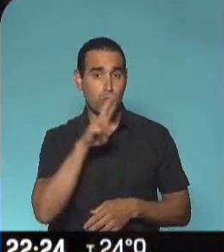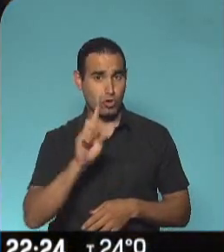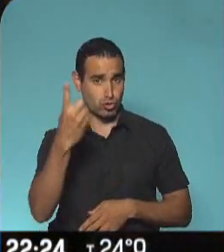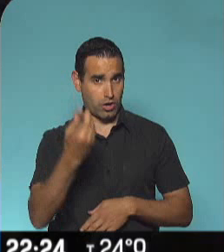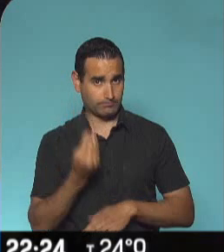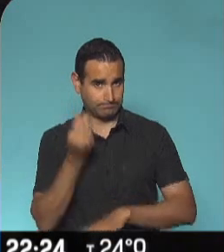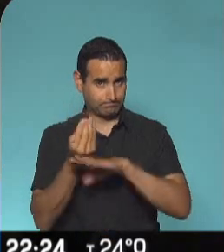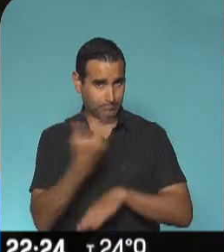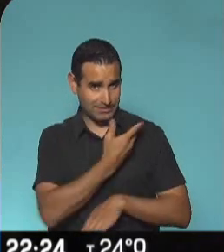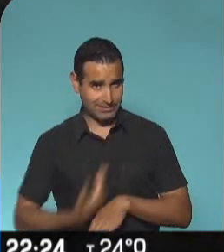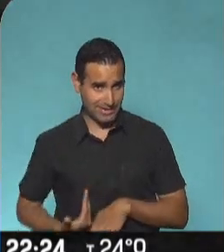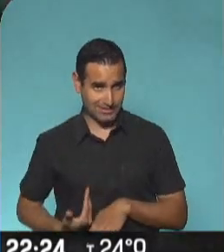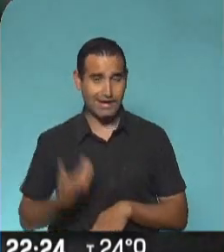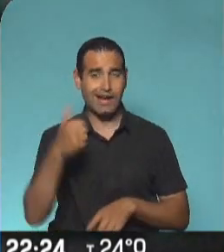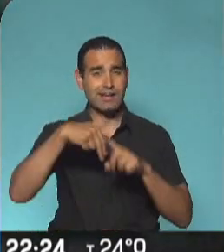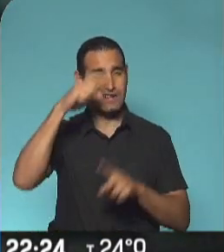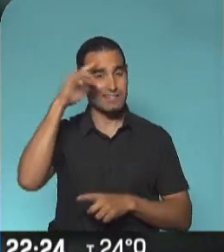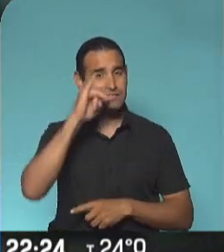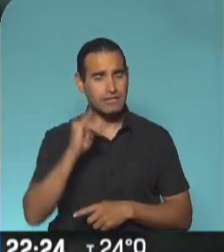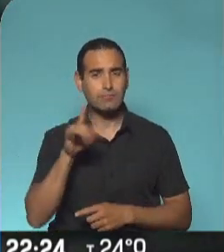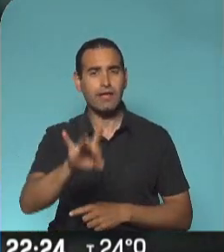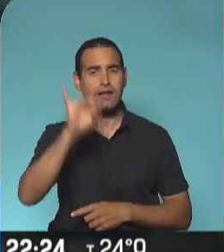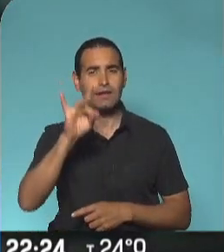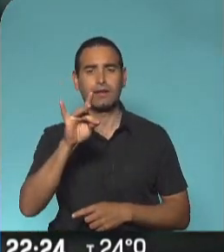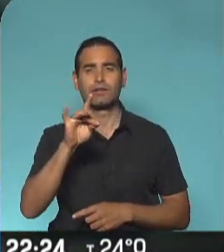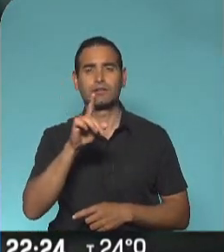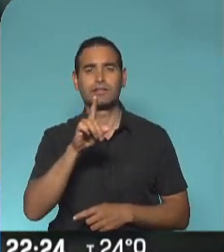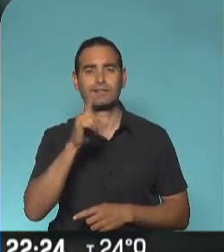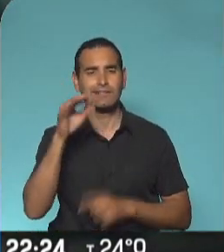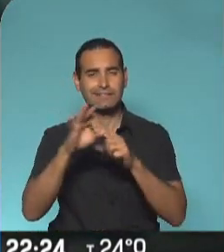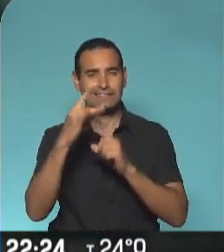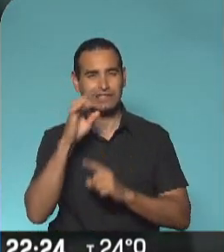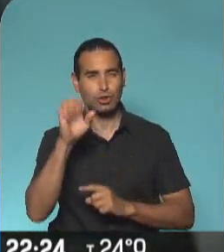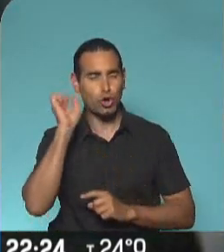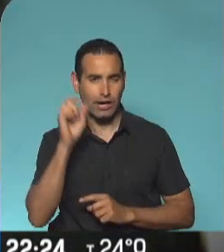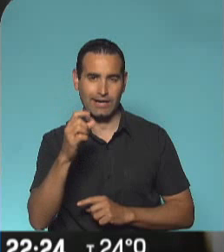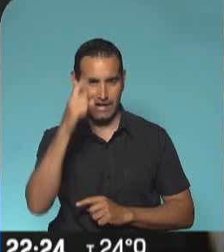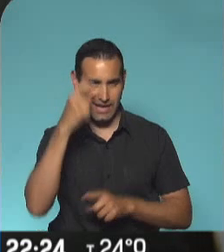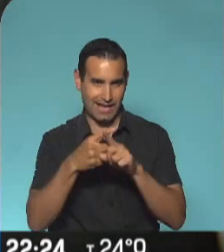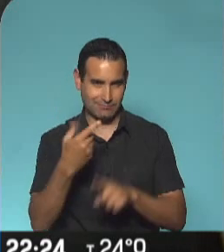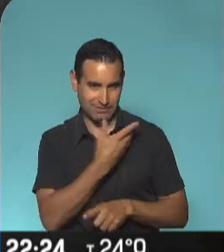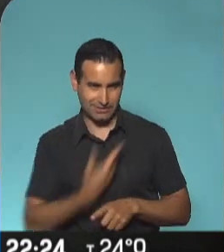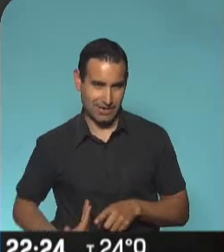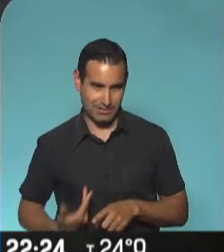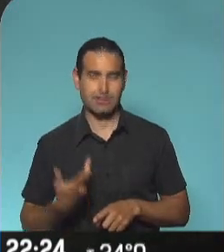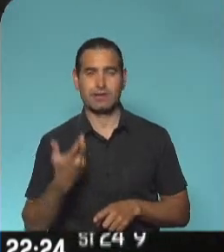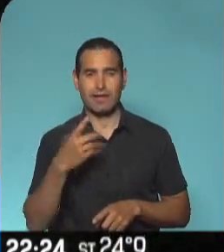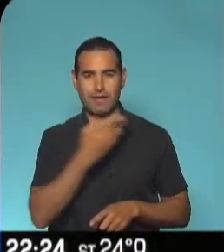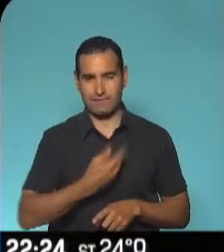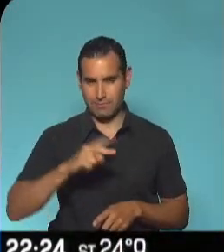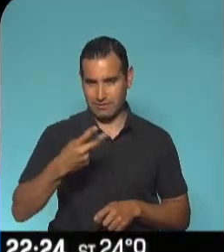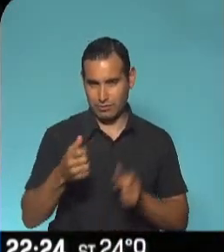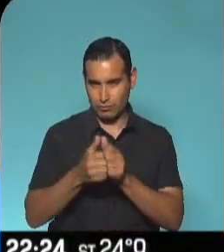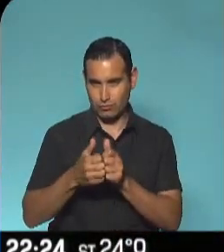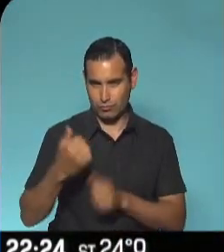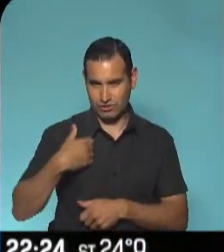autoproclamada presidenta interina Yanine Áñez designó a Jorge Tuto Quiroga, exmandatario y ex vice del dictador Hugo Banzer, para encabezar